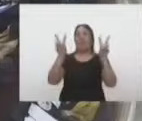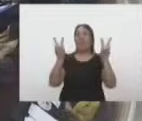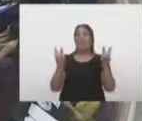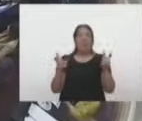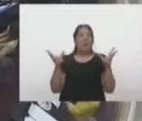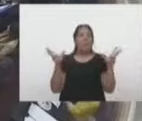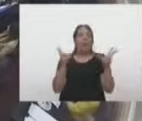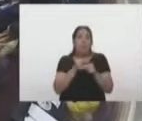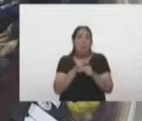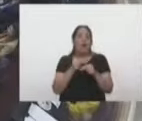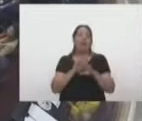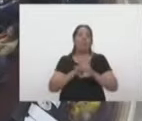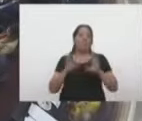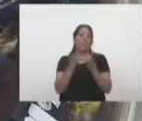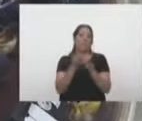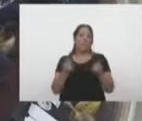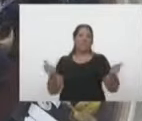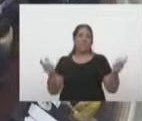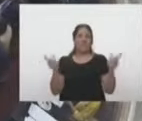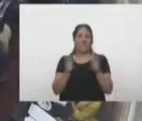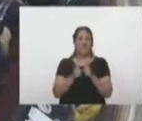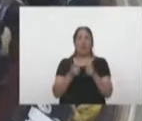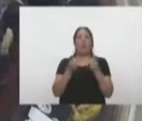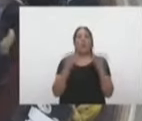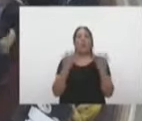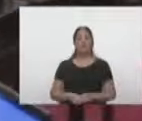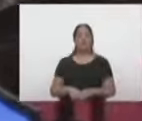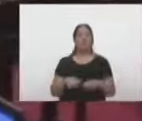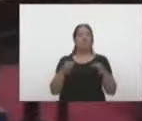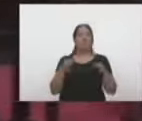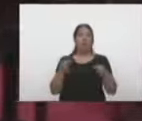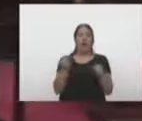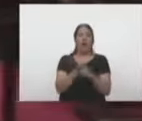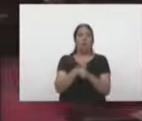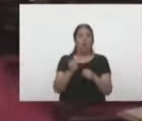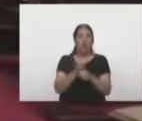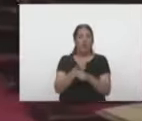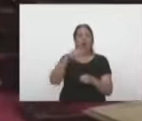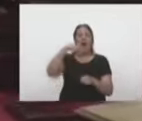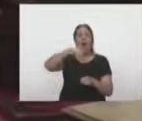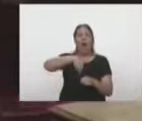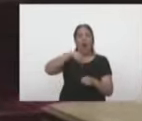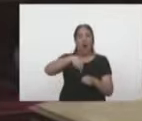Ahora, ¿y acuerdo, senador, para que esto no lo discutamos nunca más?